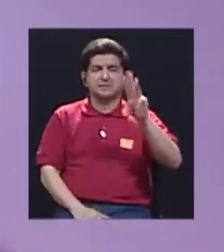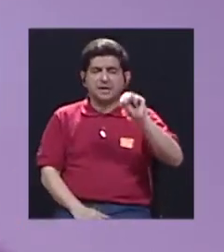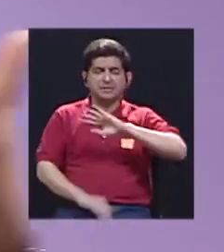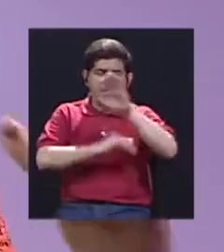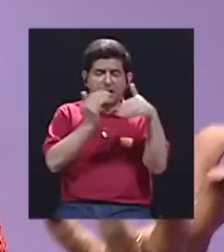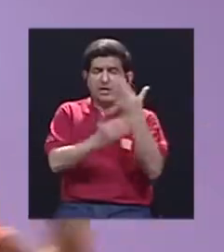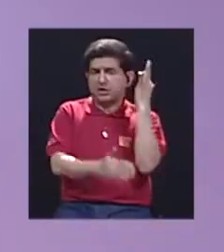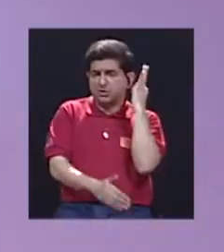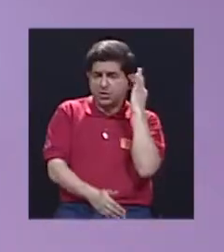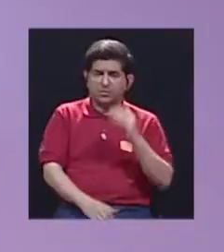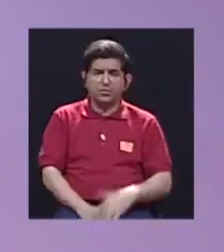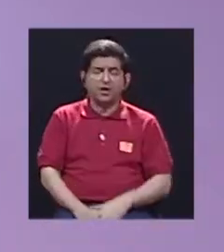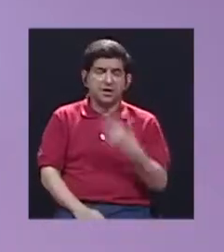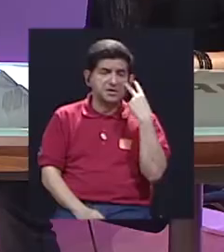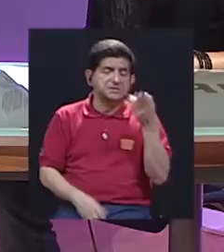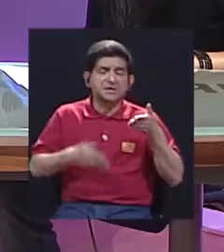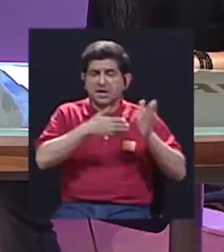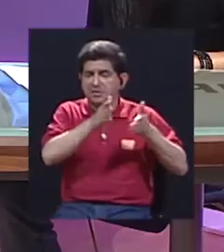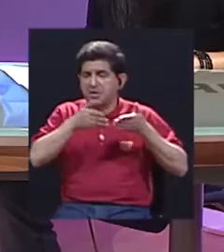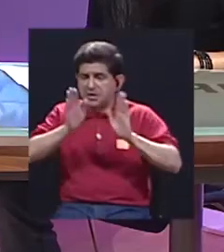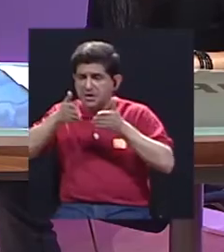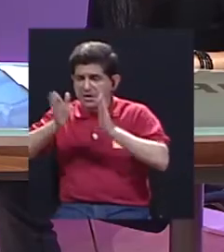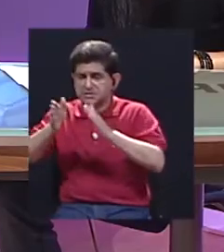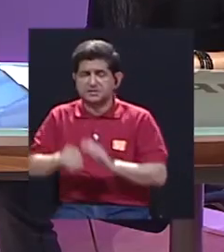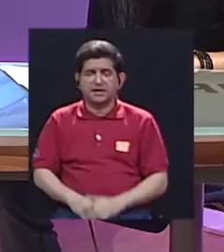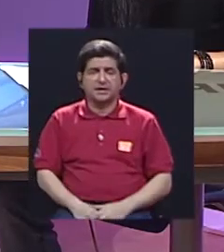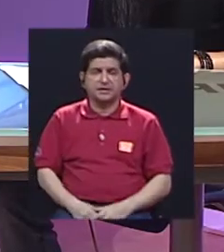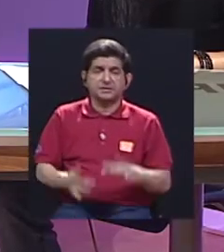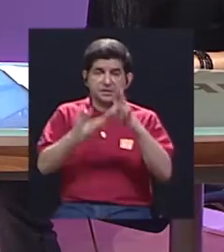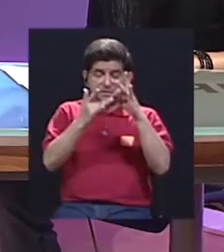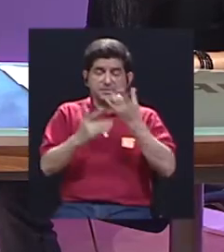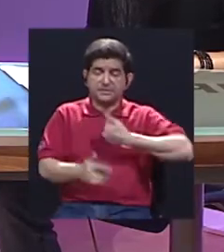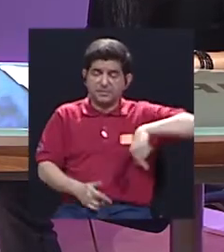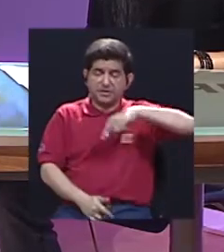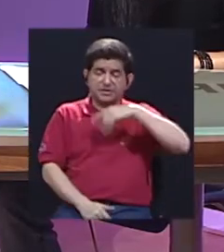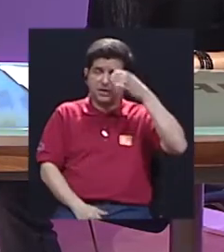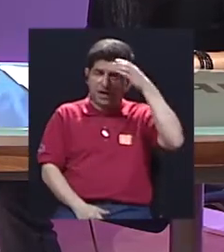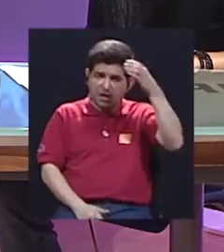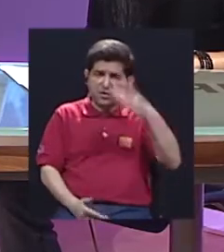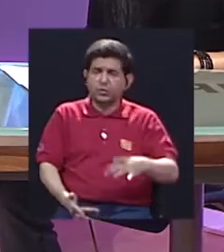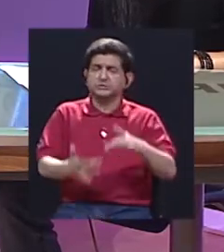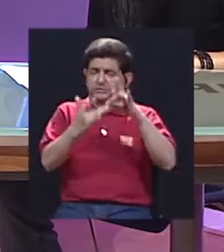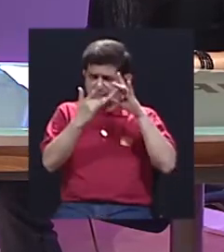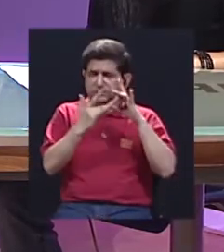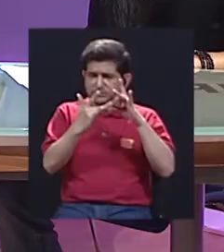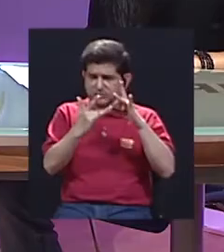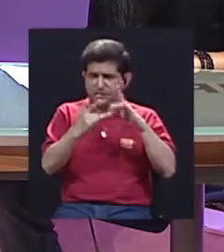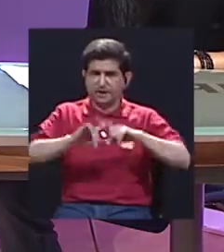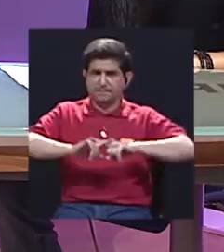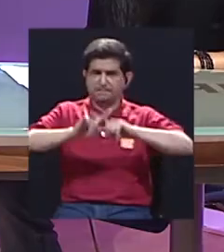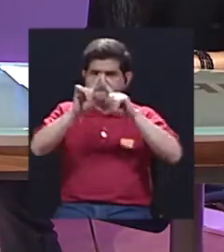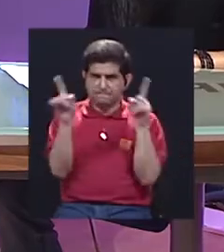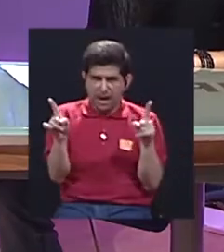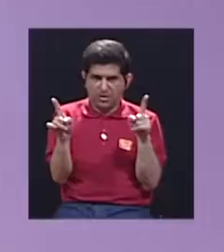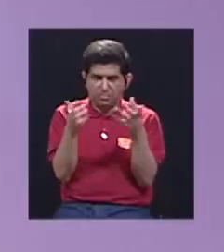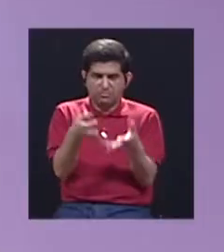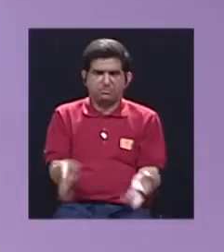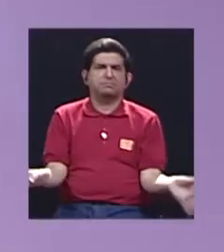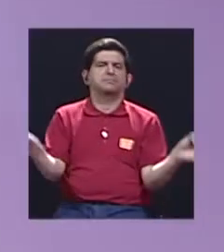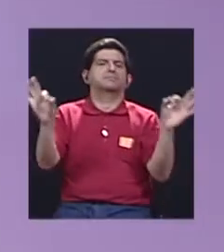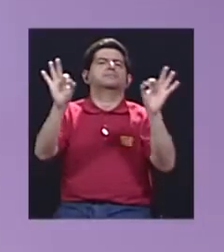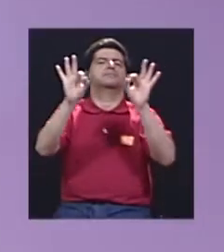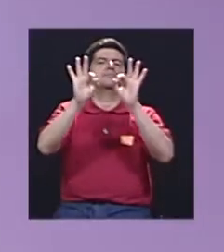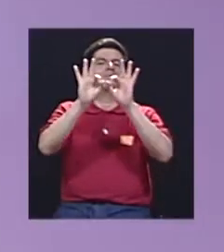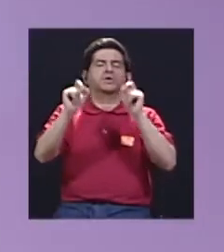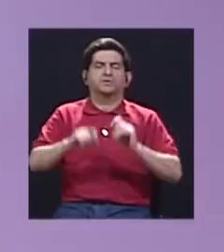todas las mujeres que vemos por las calles, ¿no? Sobre todo en nuestra cultura, más que todo. Pero lo que es importante es